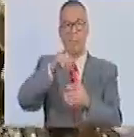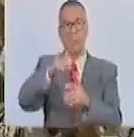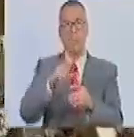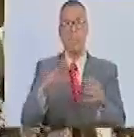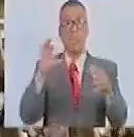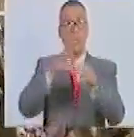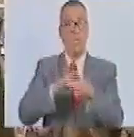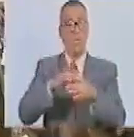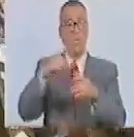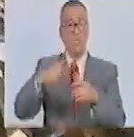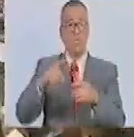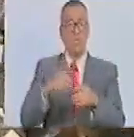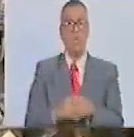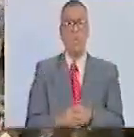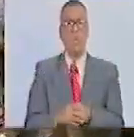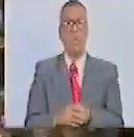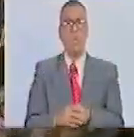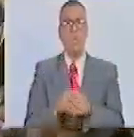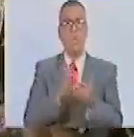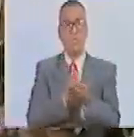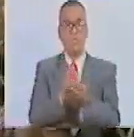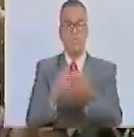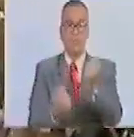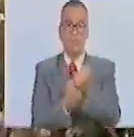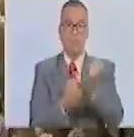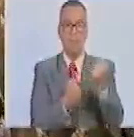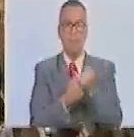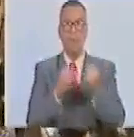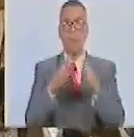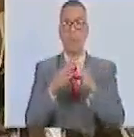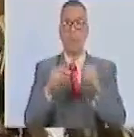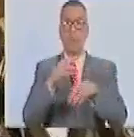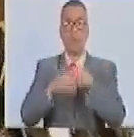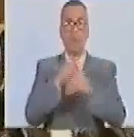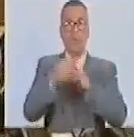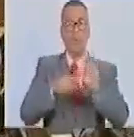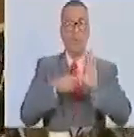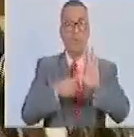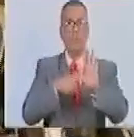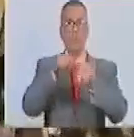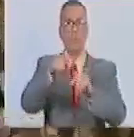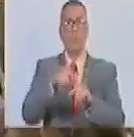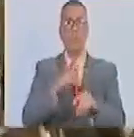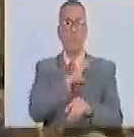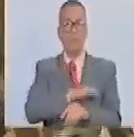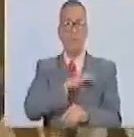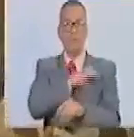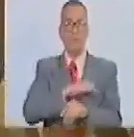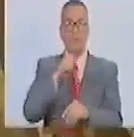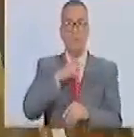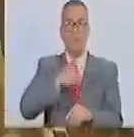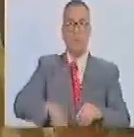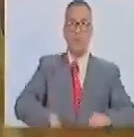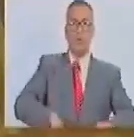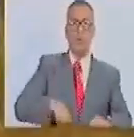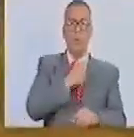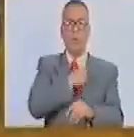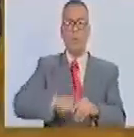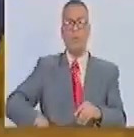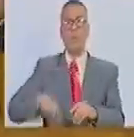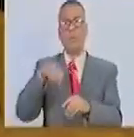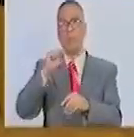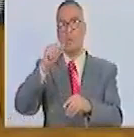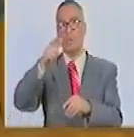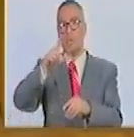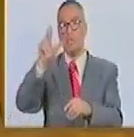la Alianza Democrática vamos a respaldar lo que hemos propuesto con la comisión que ha presidido el diputado Alessandrello y que